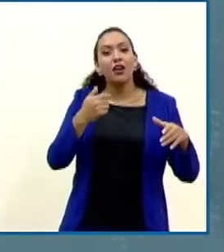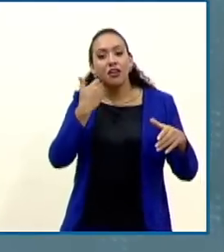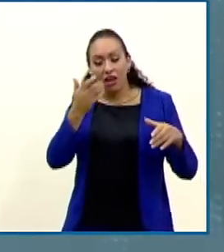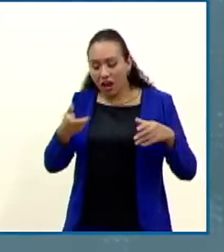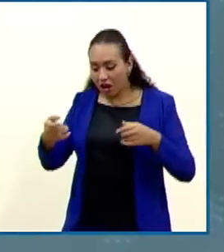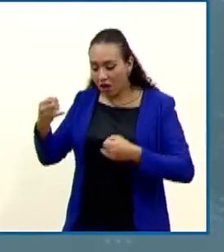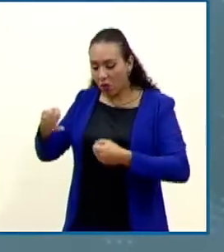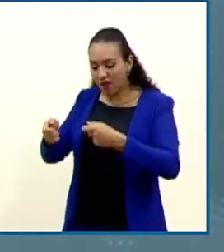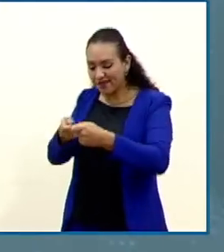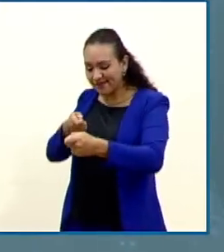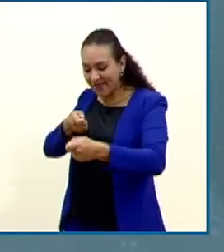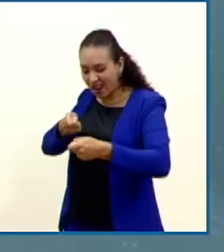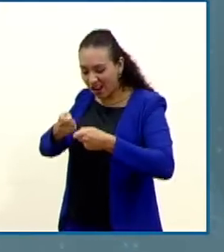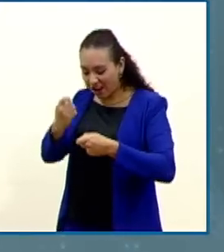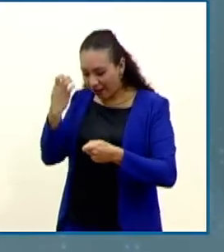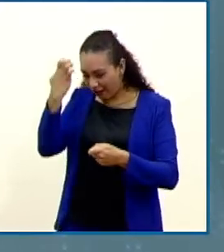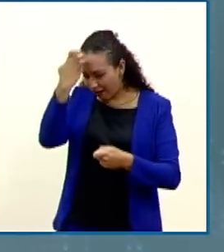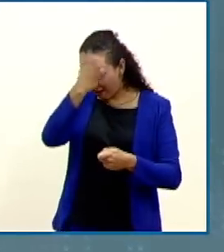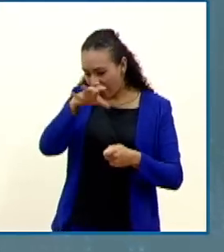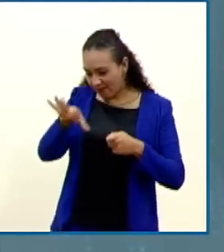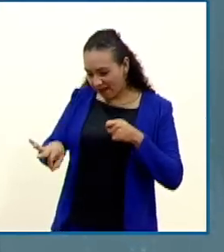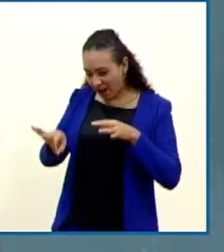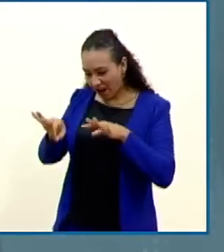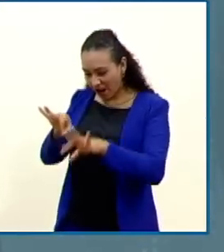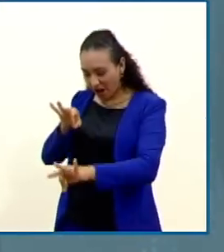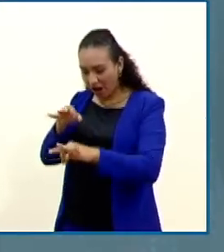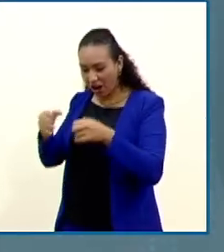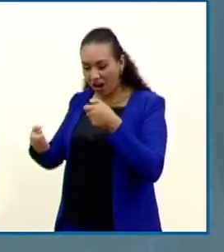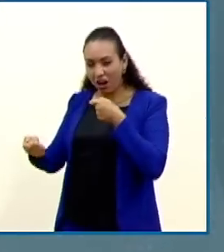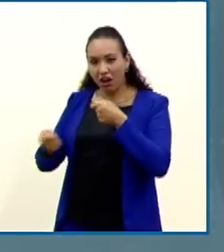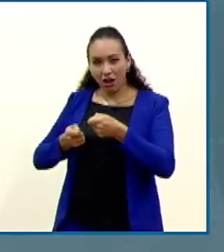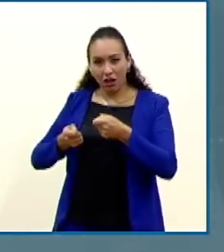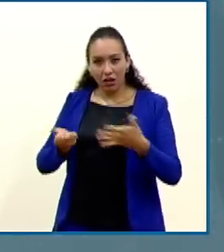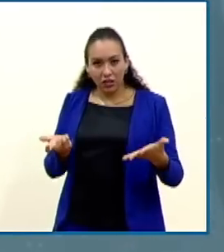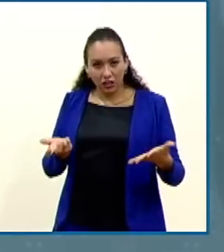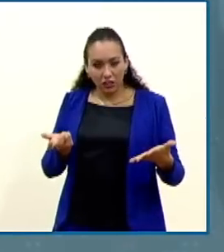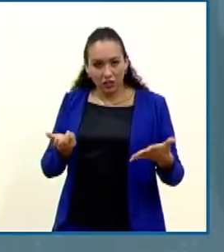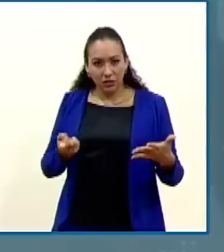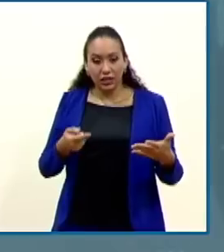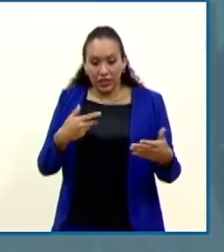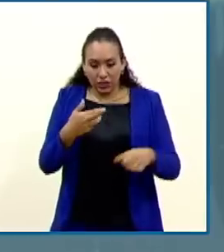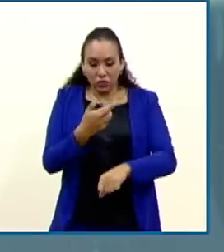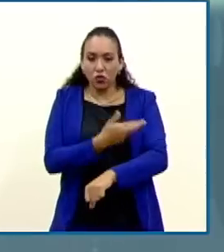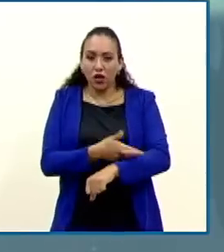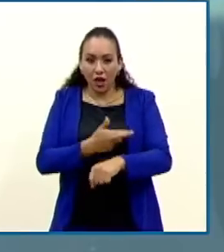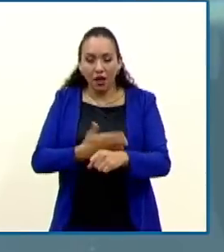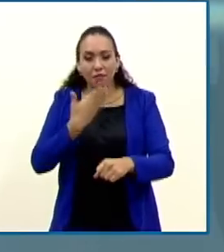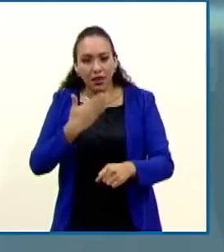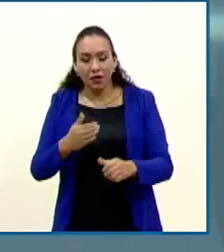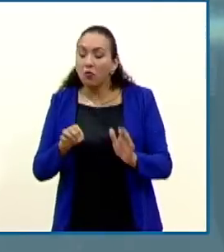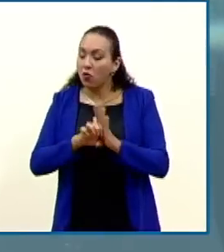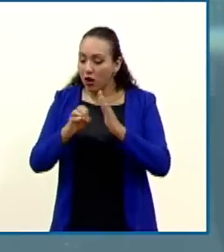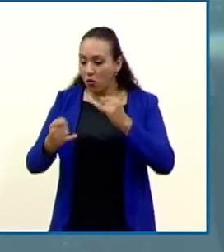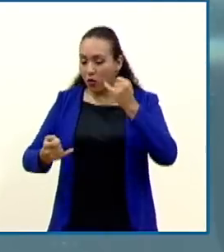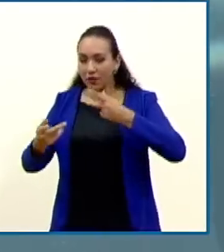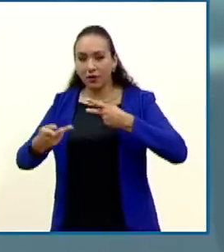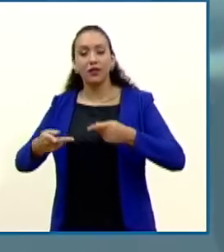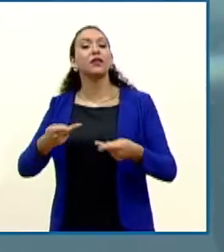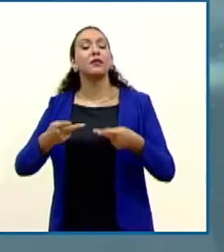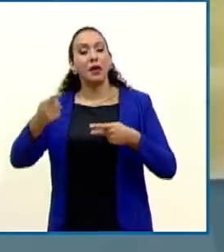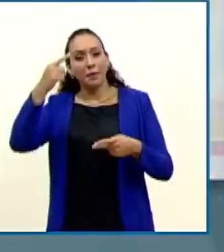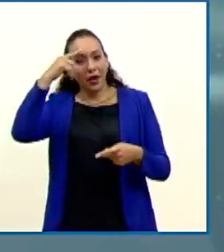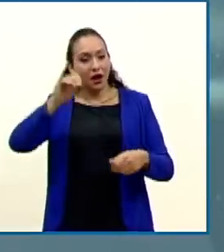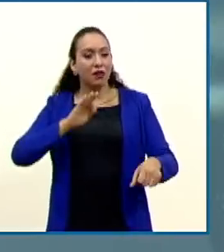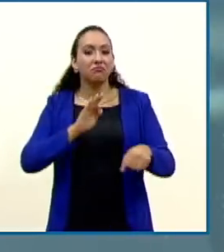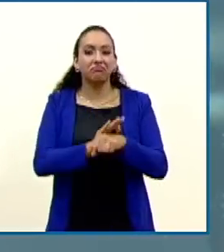tribunal tendrá amplias facultades de sanción con poderes para actuar sin ofrecer un proceso de defensa claro. Además, su posición